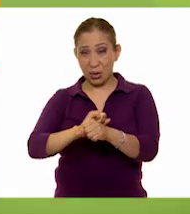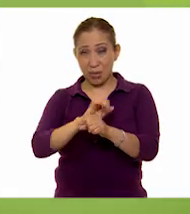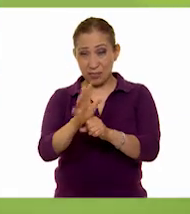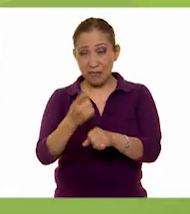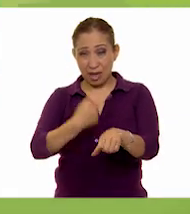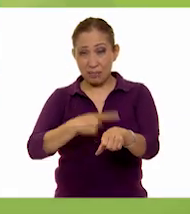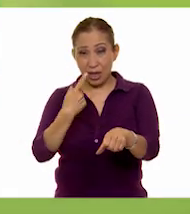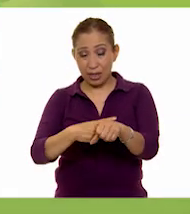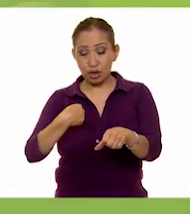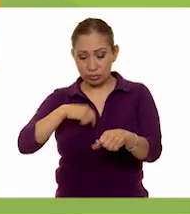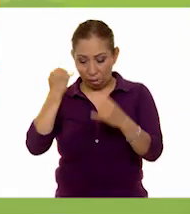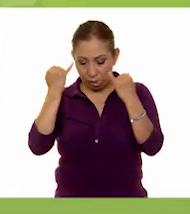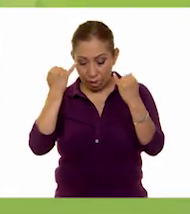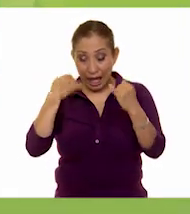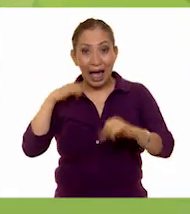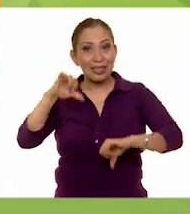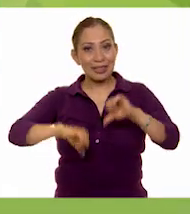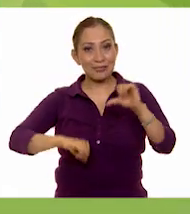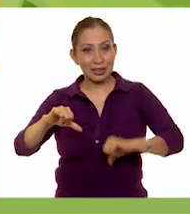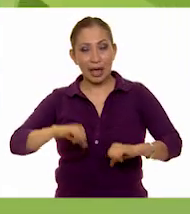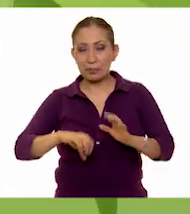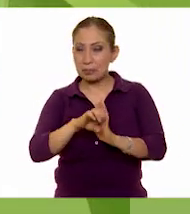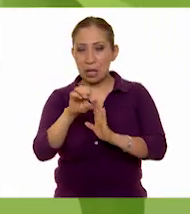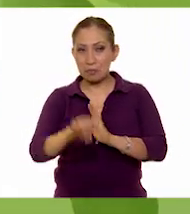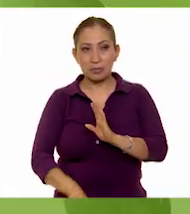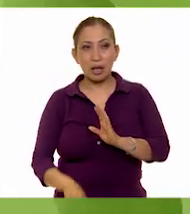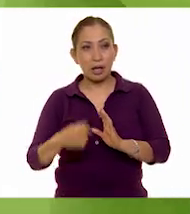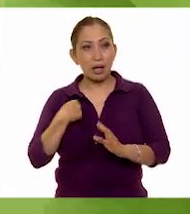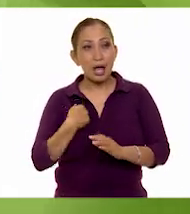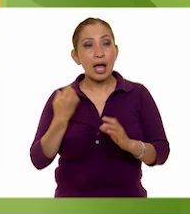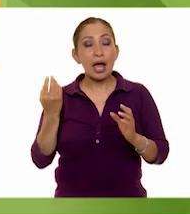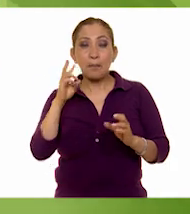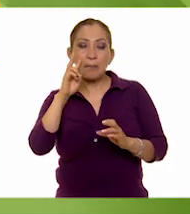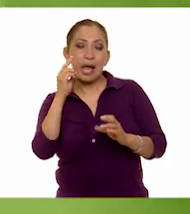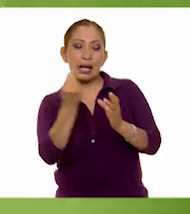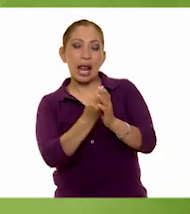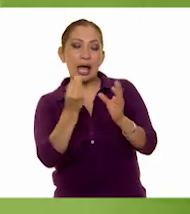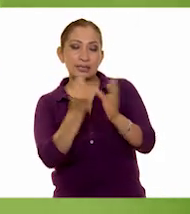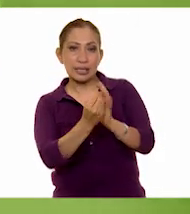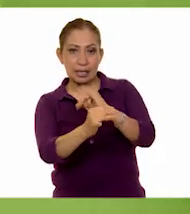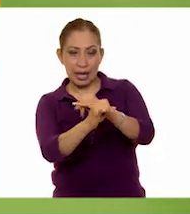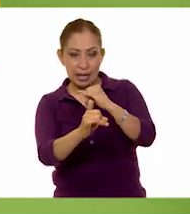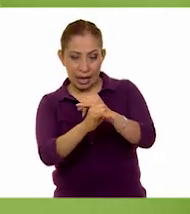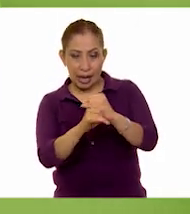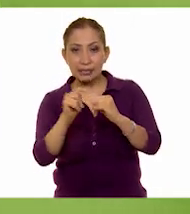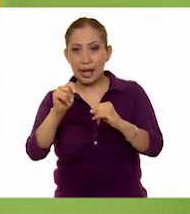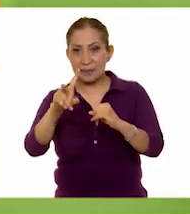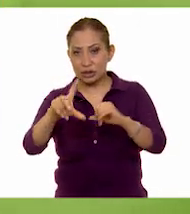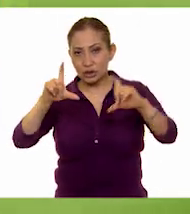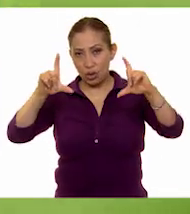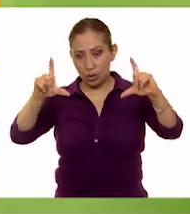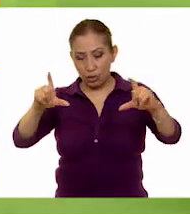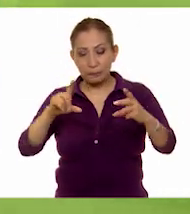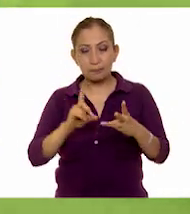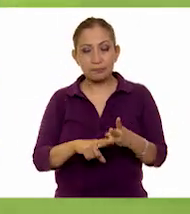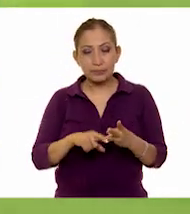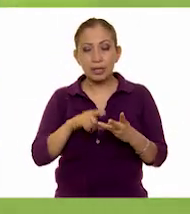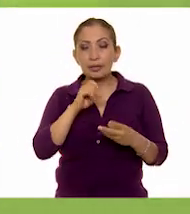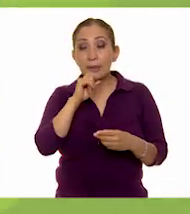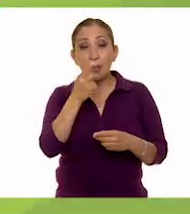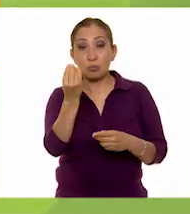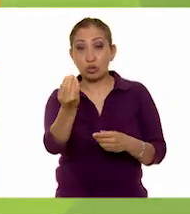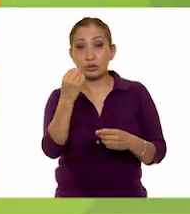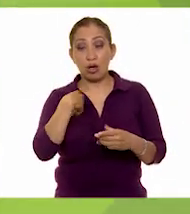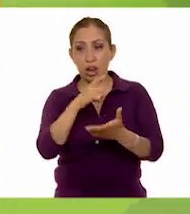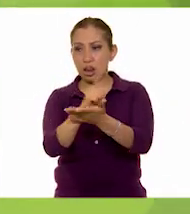realizado algunas nuevas actividades, como por ejemplo, ver las clases en línea, en la televisión y tener